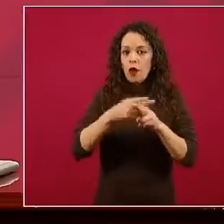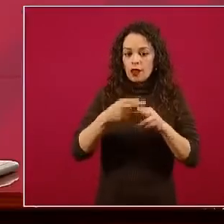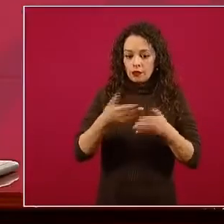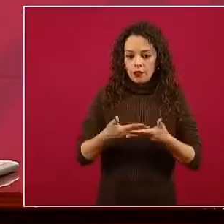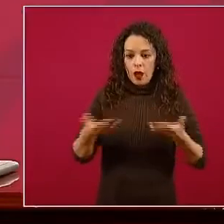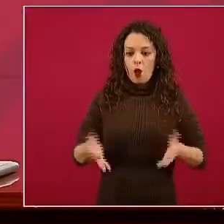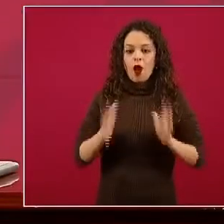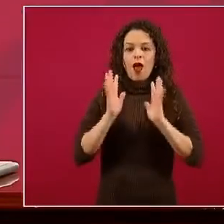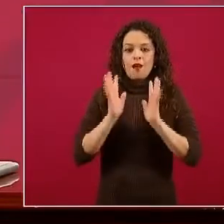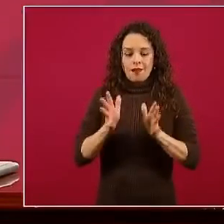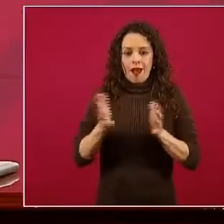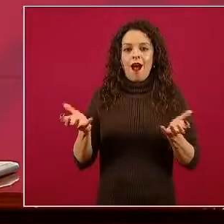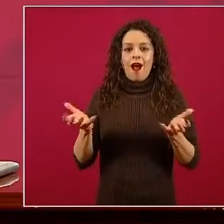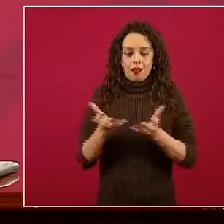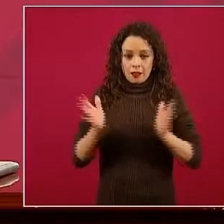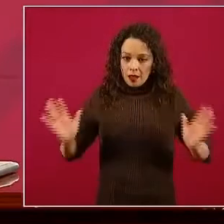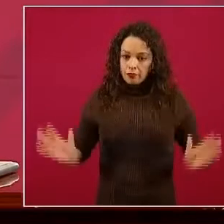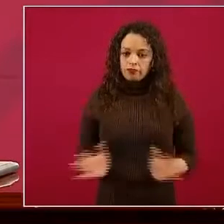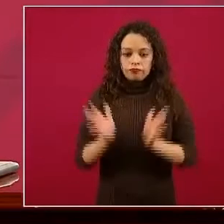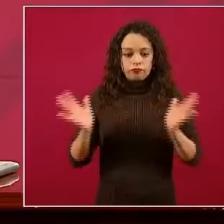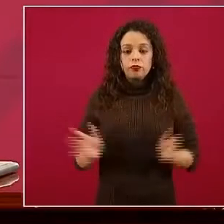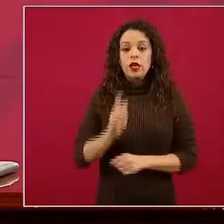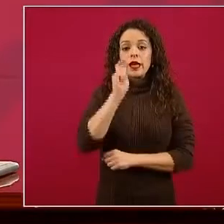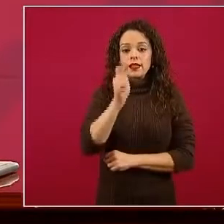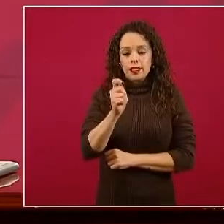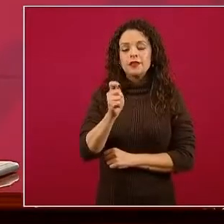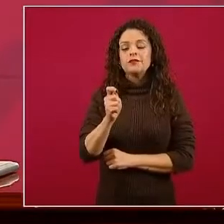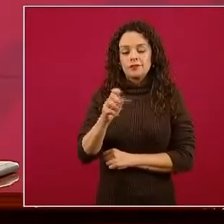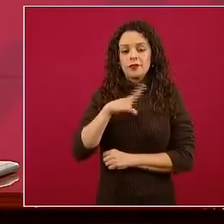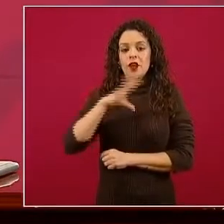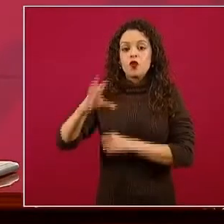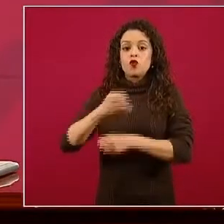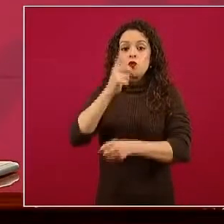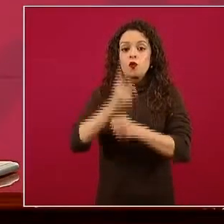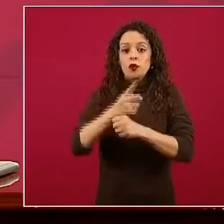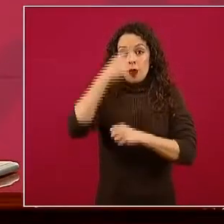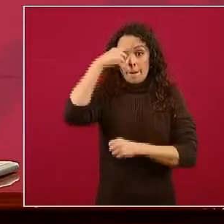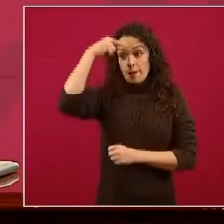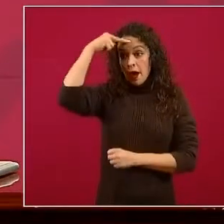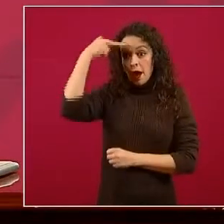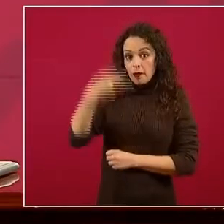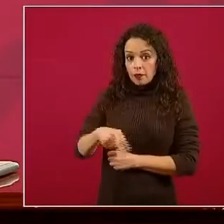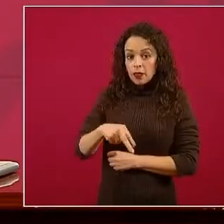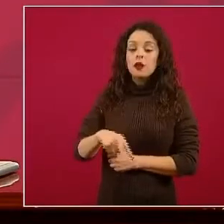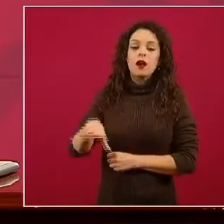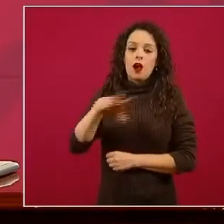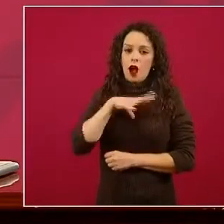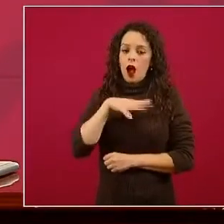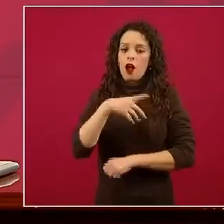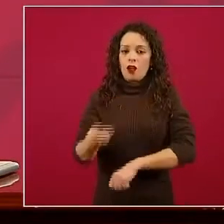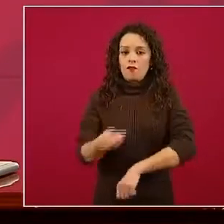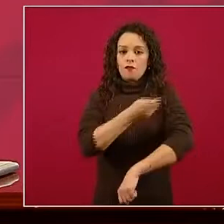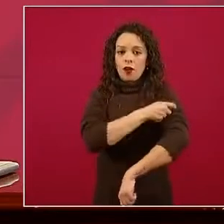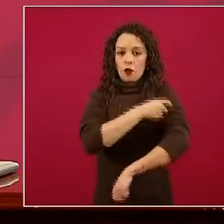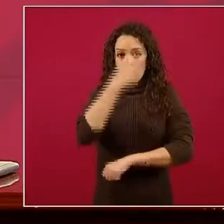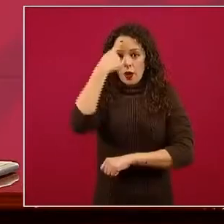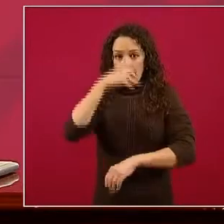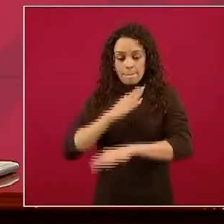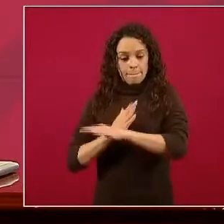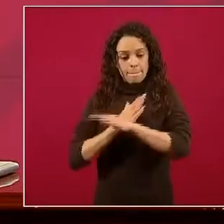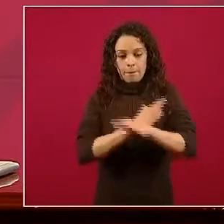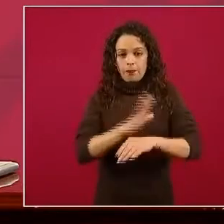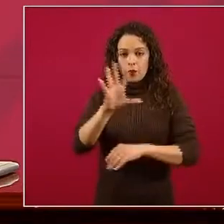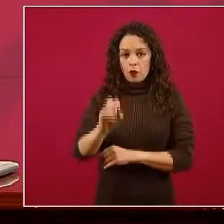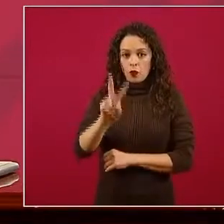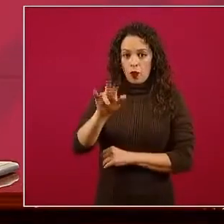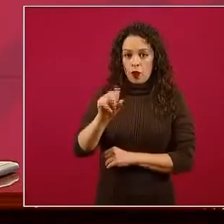que impulsáramos la oportunidad de que México tuviera vacunas contra el COVID en